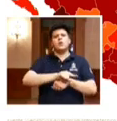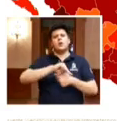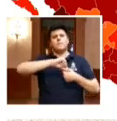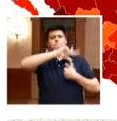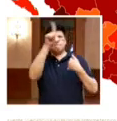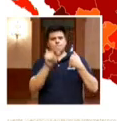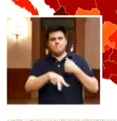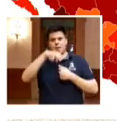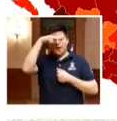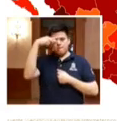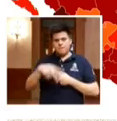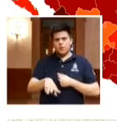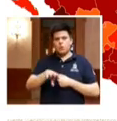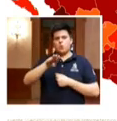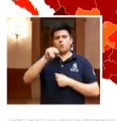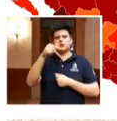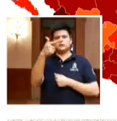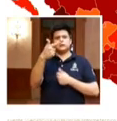país de